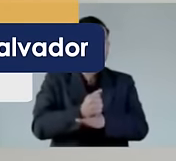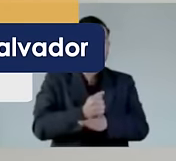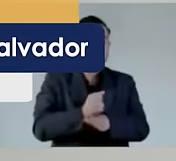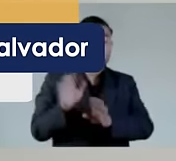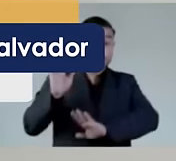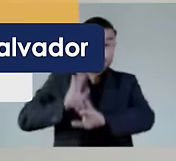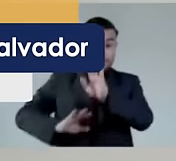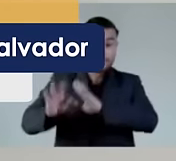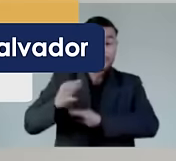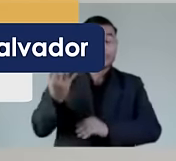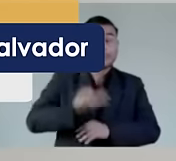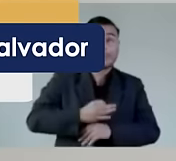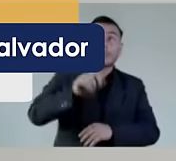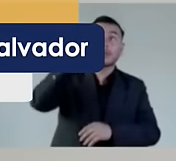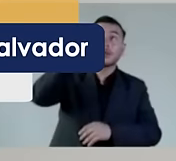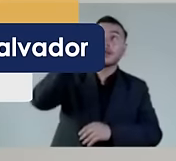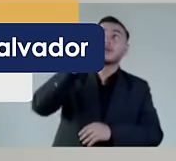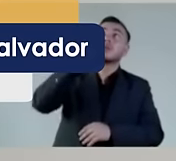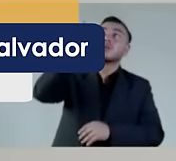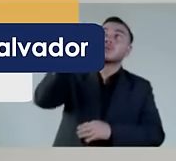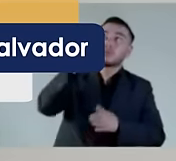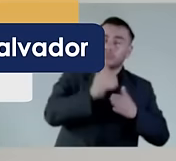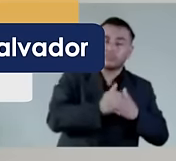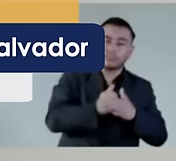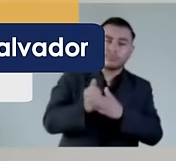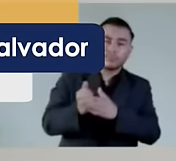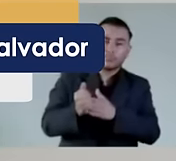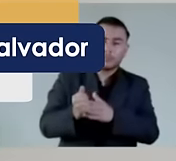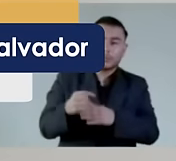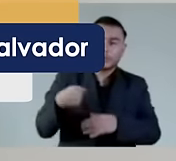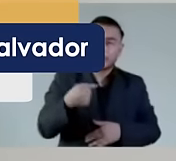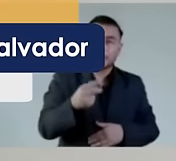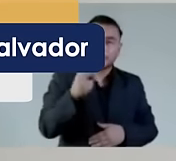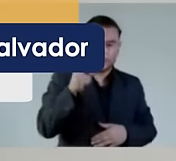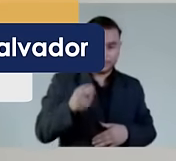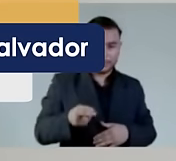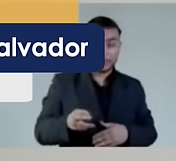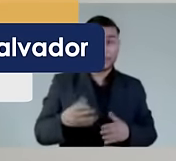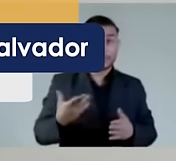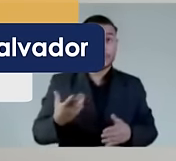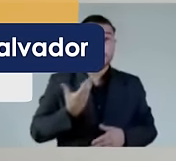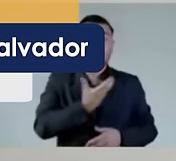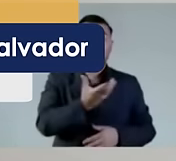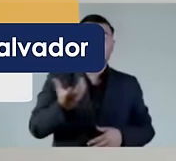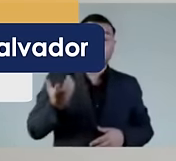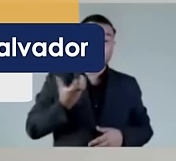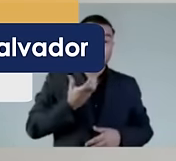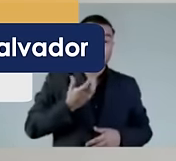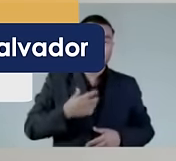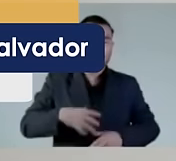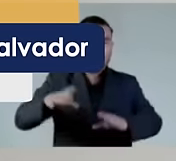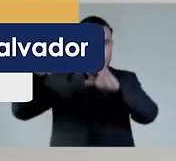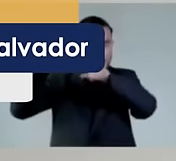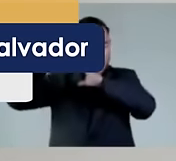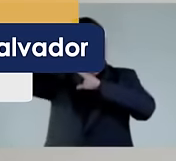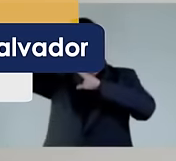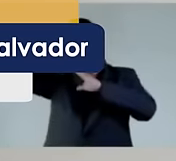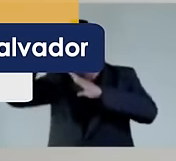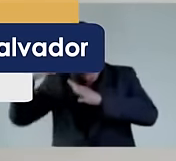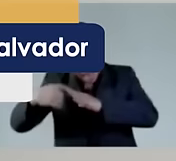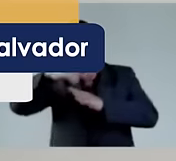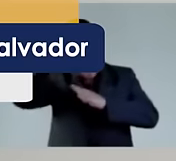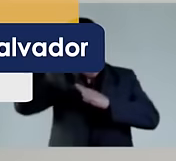rogamos padre que tengas tu guía tu poder divino diariamente las cargas que él tendrá serán abrumadoras